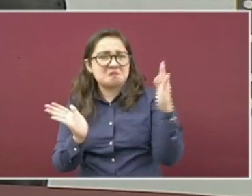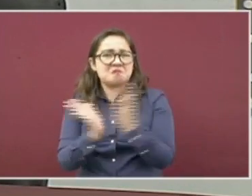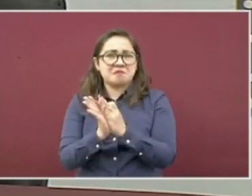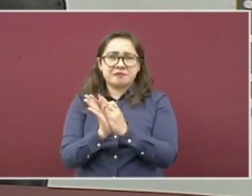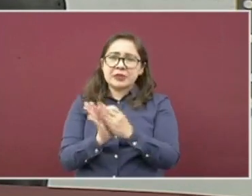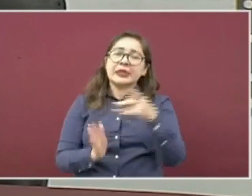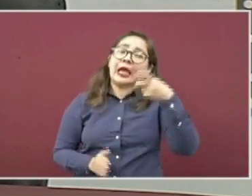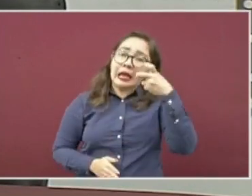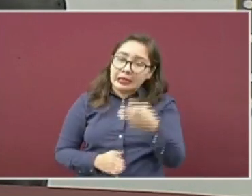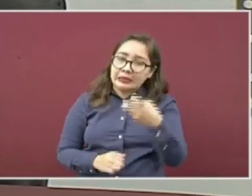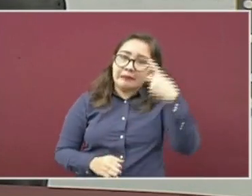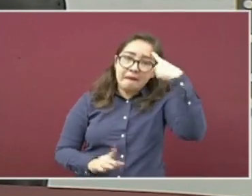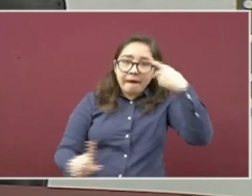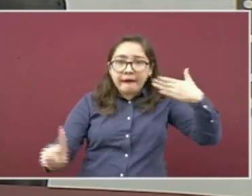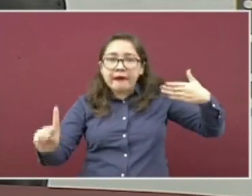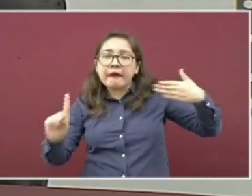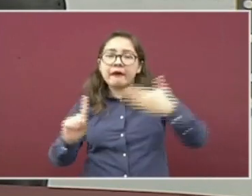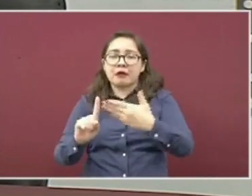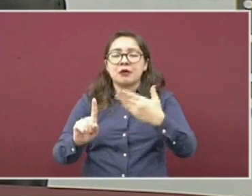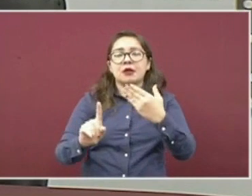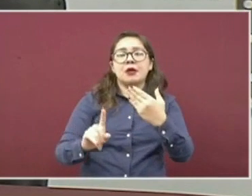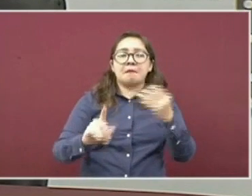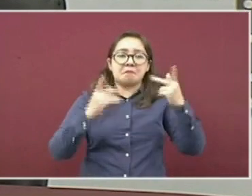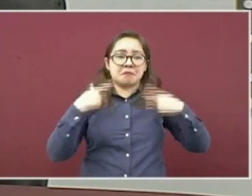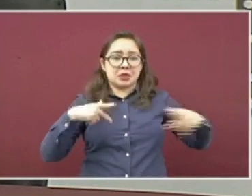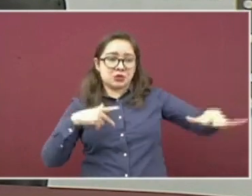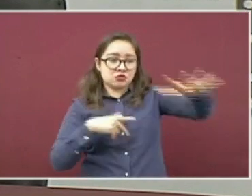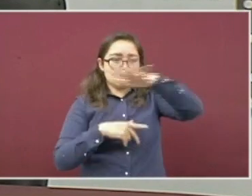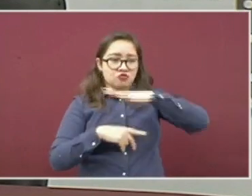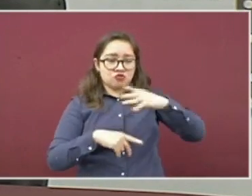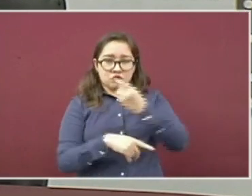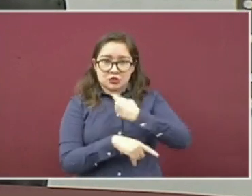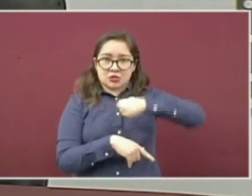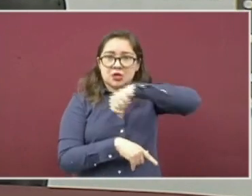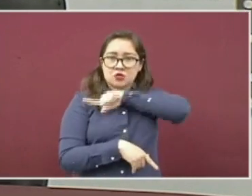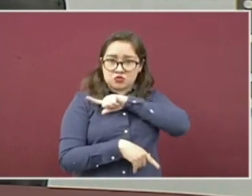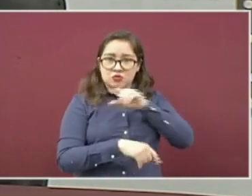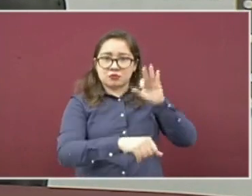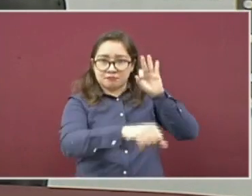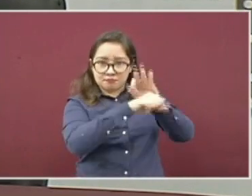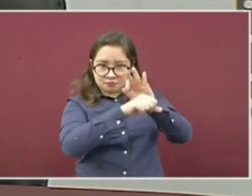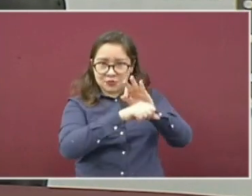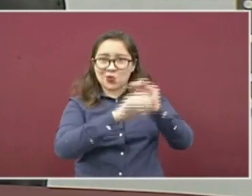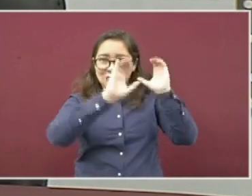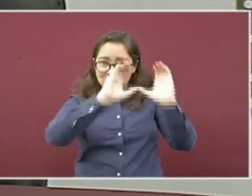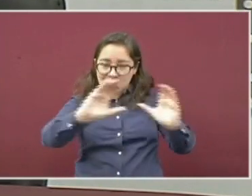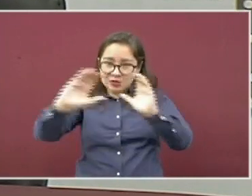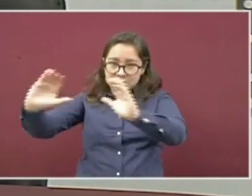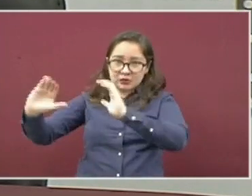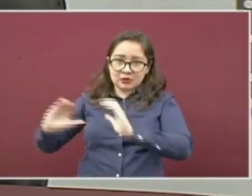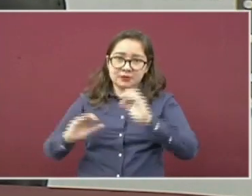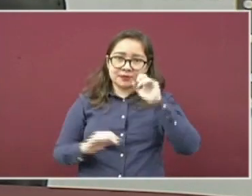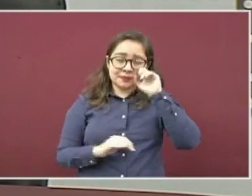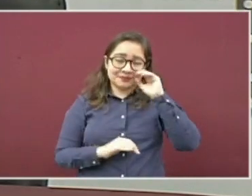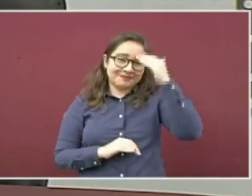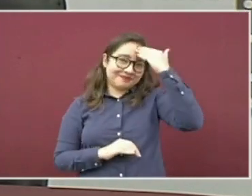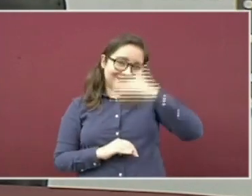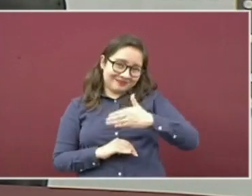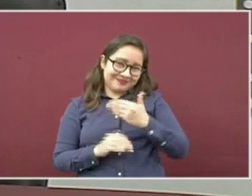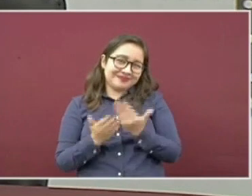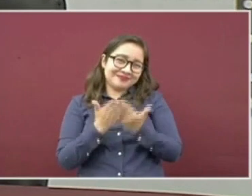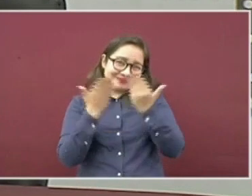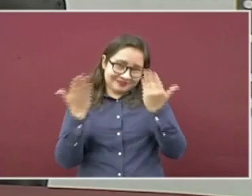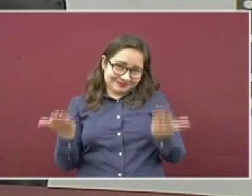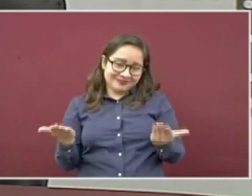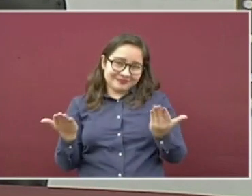el fin de proteger la salud y mejorar la vida de las personas, a pesar de los evidentes riesgos